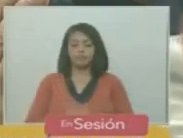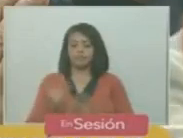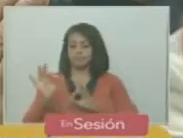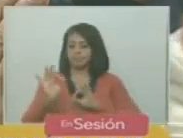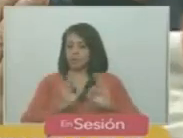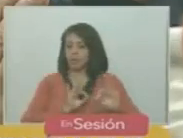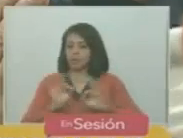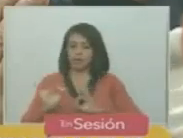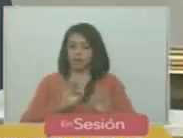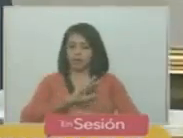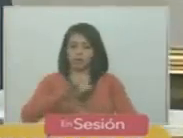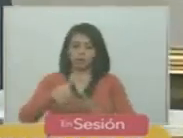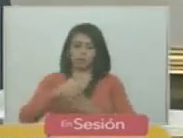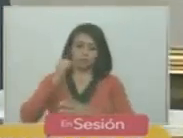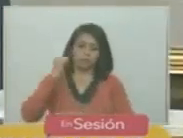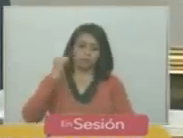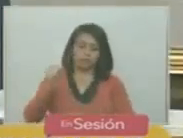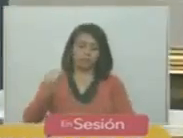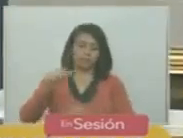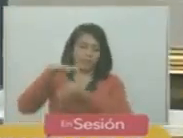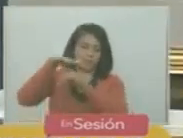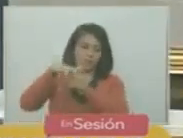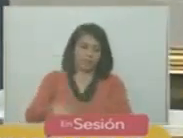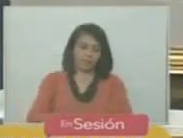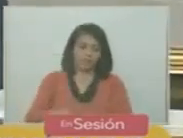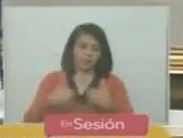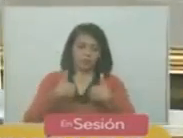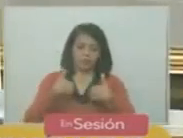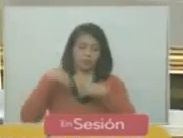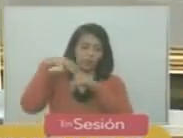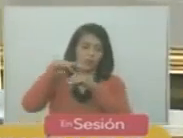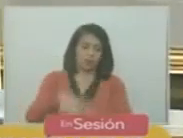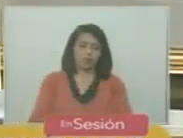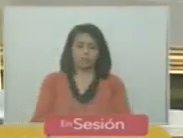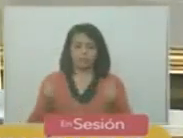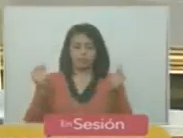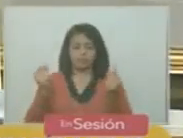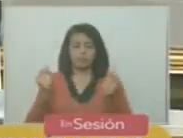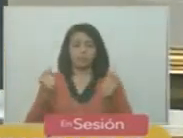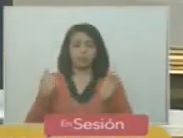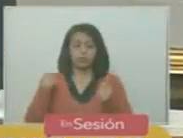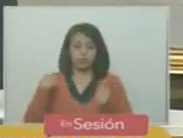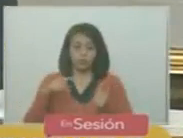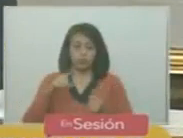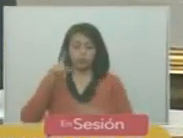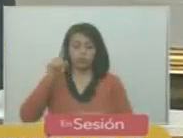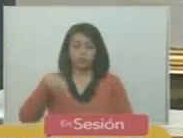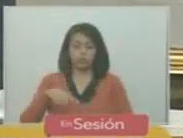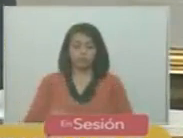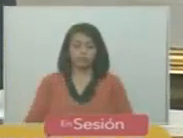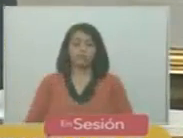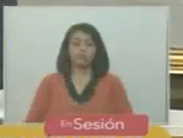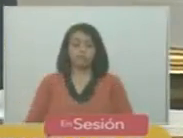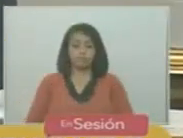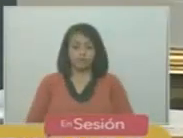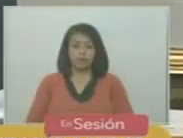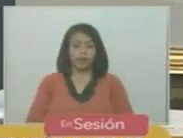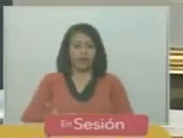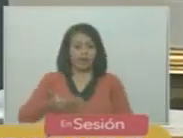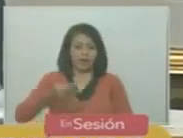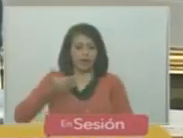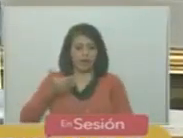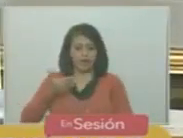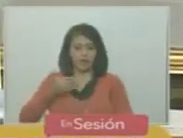diseñado y orquestado para el asesinato, para la tortura, para la desaparición, tuvo también un correlato